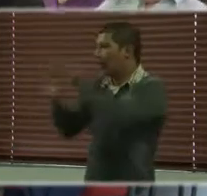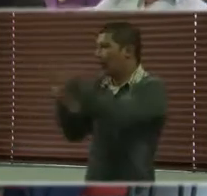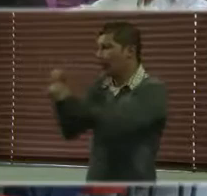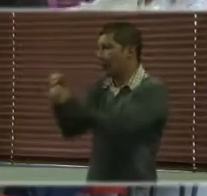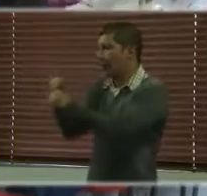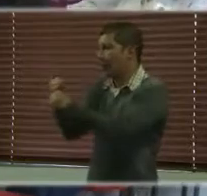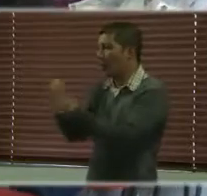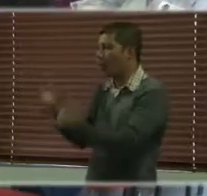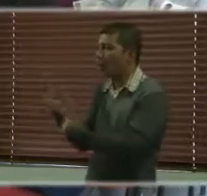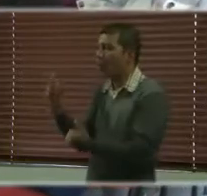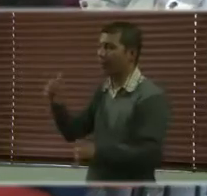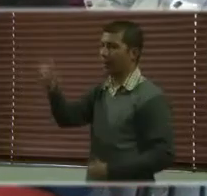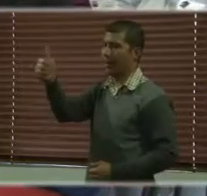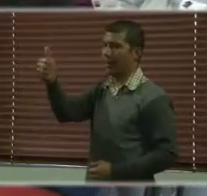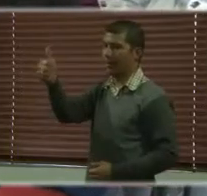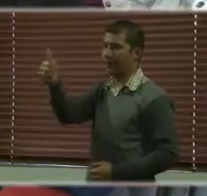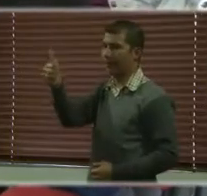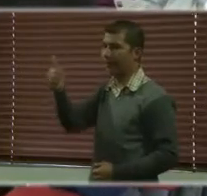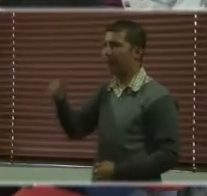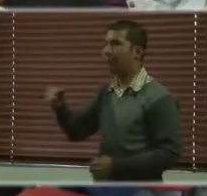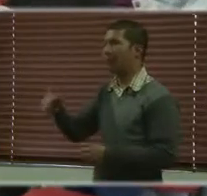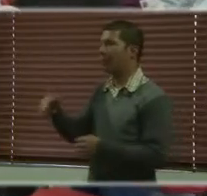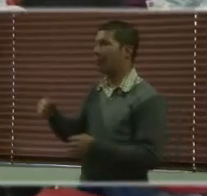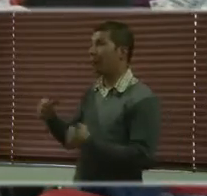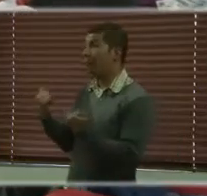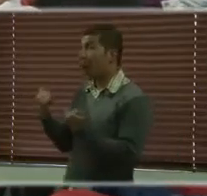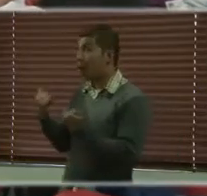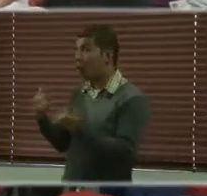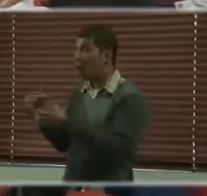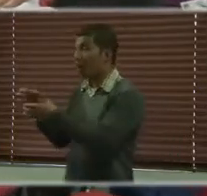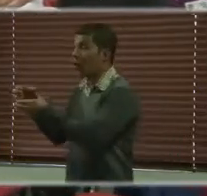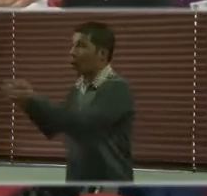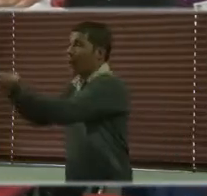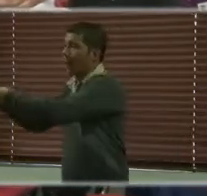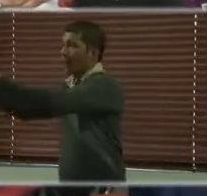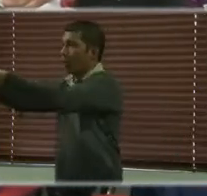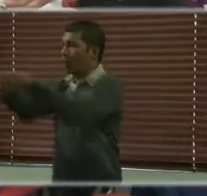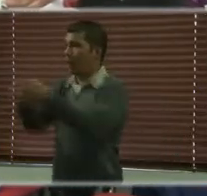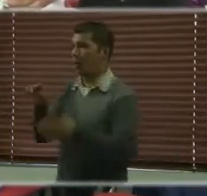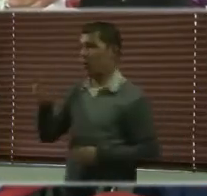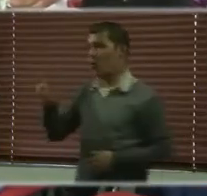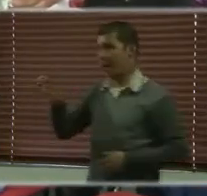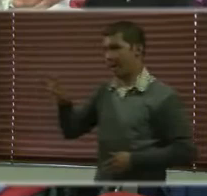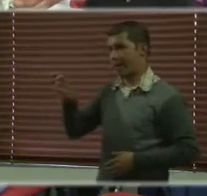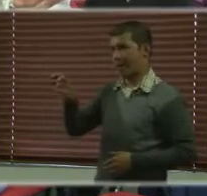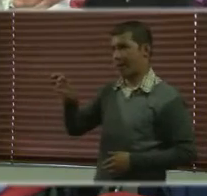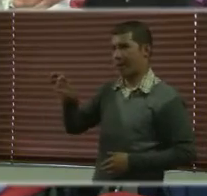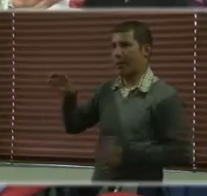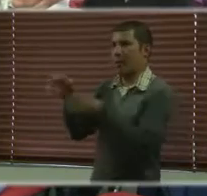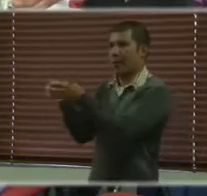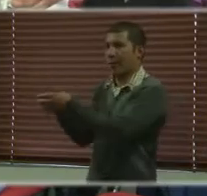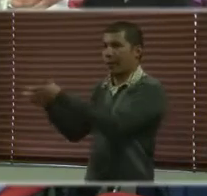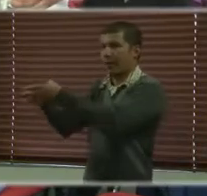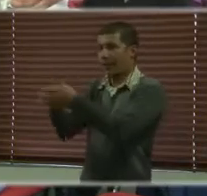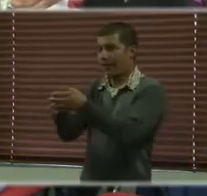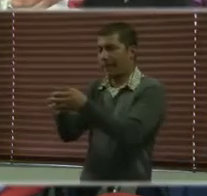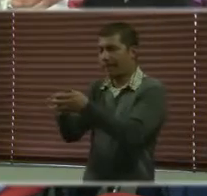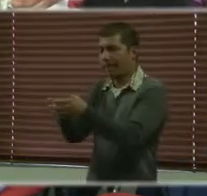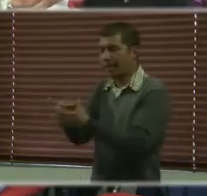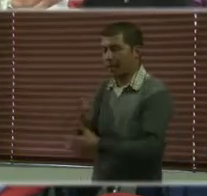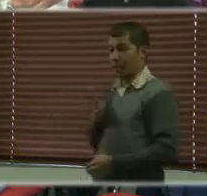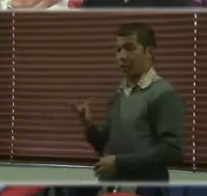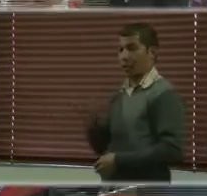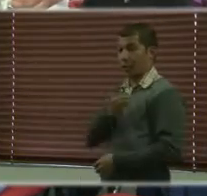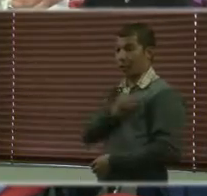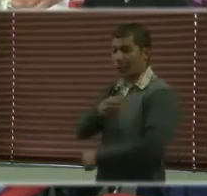el comité sobre los derechos de las personas perdón hay nueve hay nueve comités el comité sobre los derechos de las personas con discapacidad fue el octavo en en